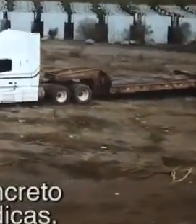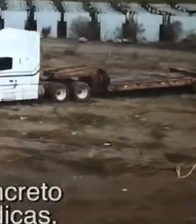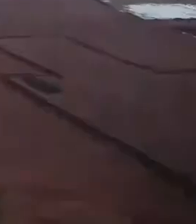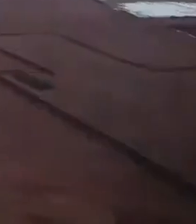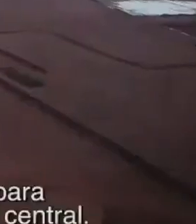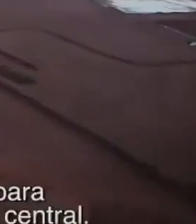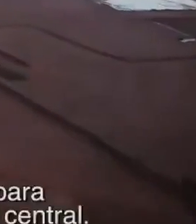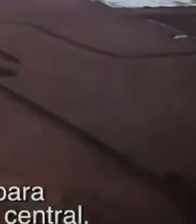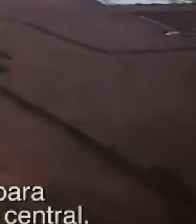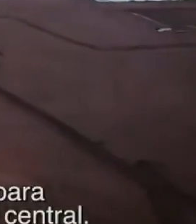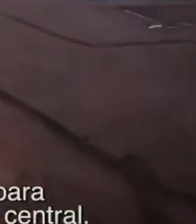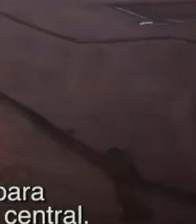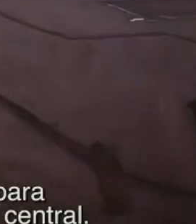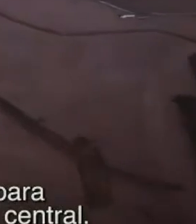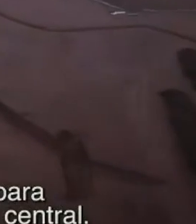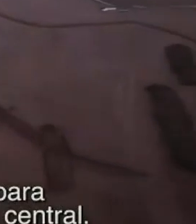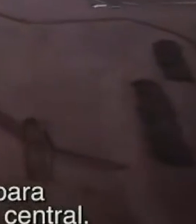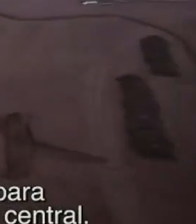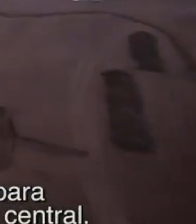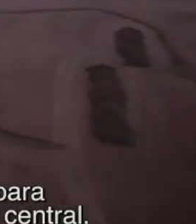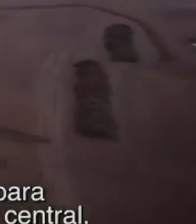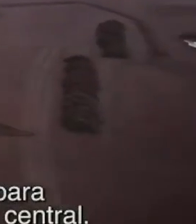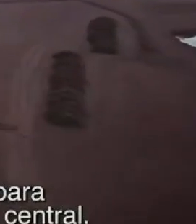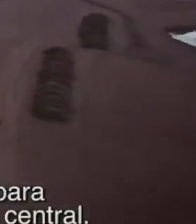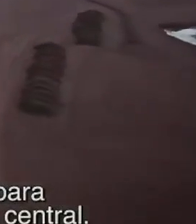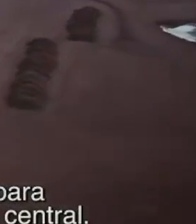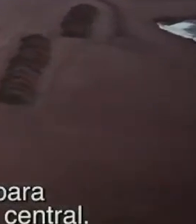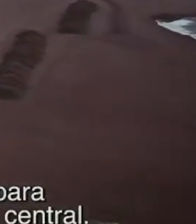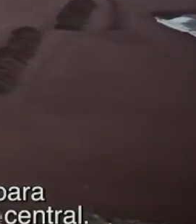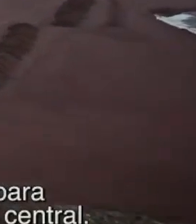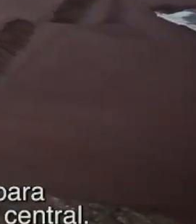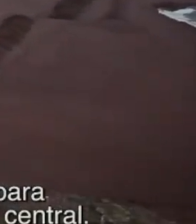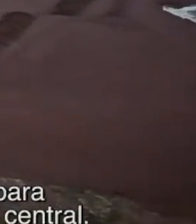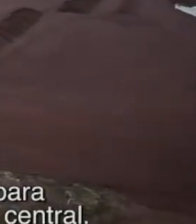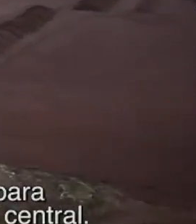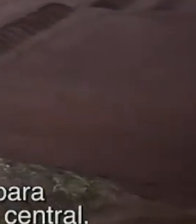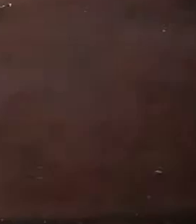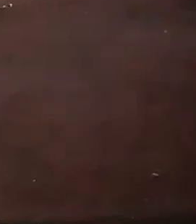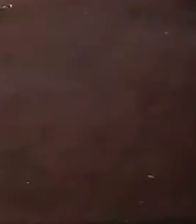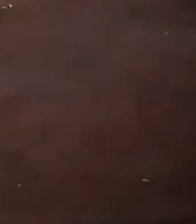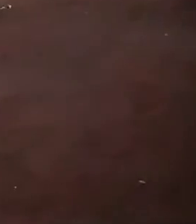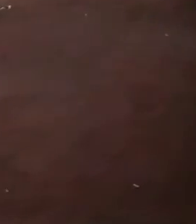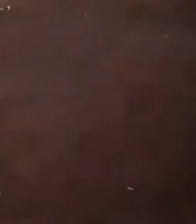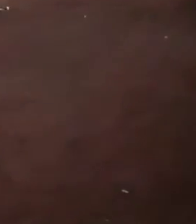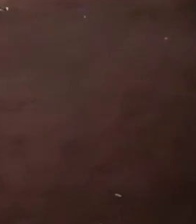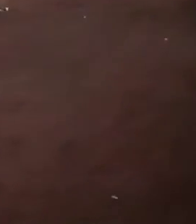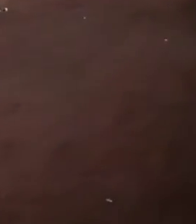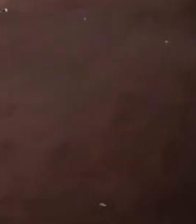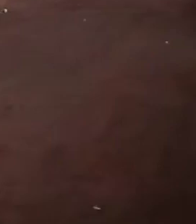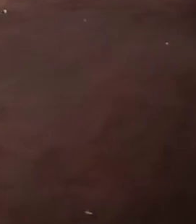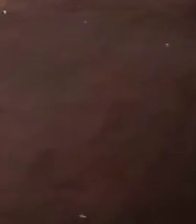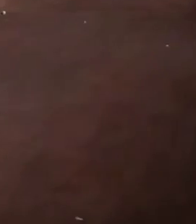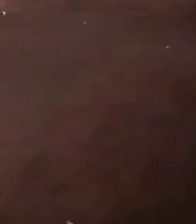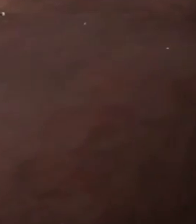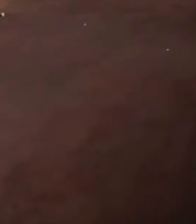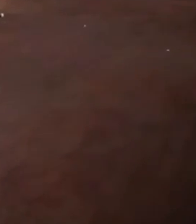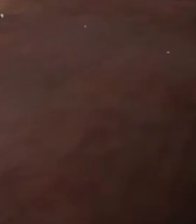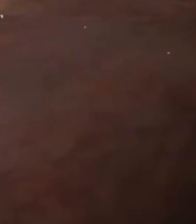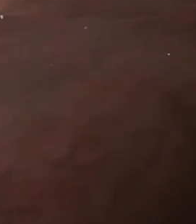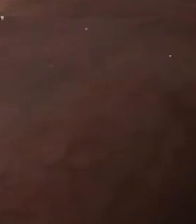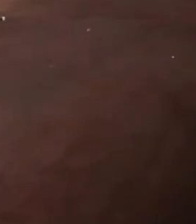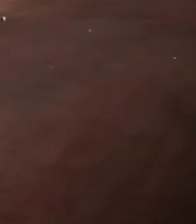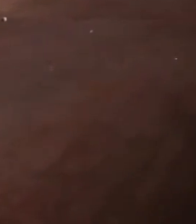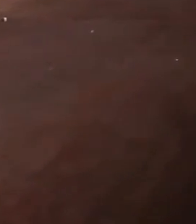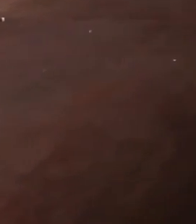zonas lúdicas. También se realiza la conformación de islas para la construcción de zonas de sombra en el jardín central. Para ello, se han colocado más de 28.000